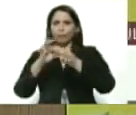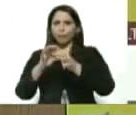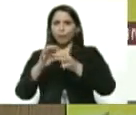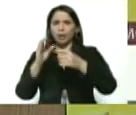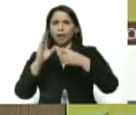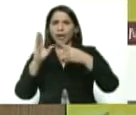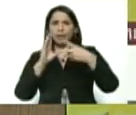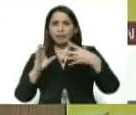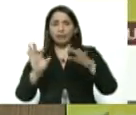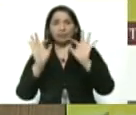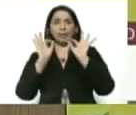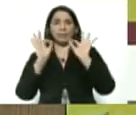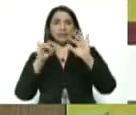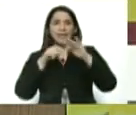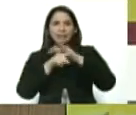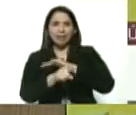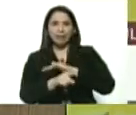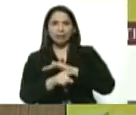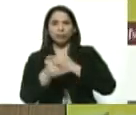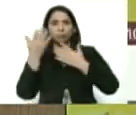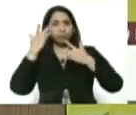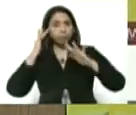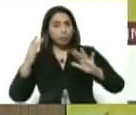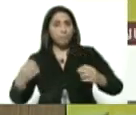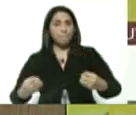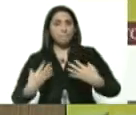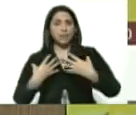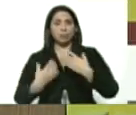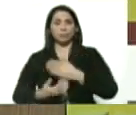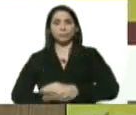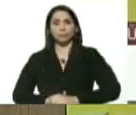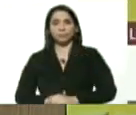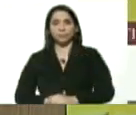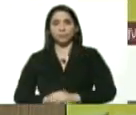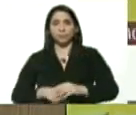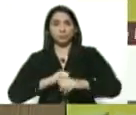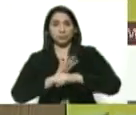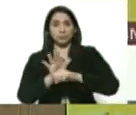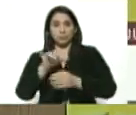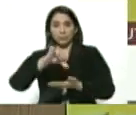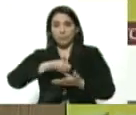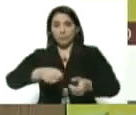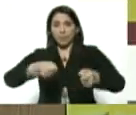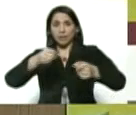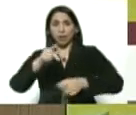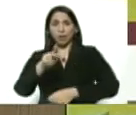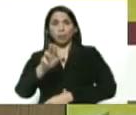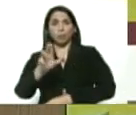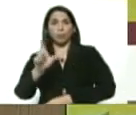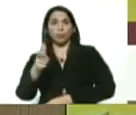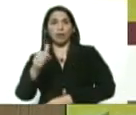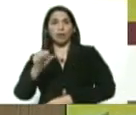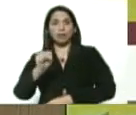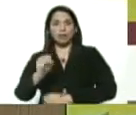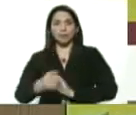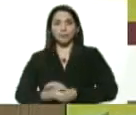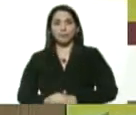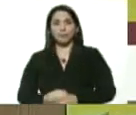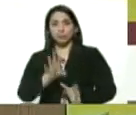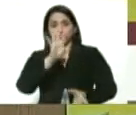características especiales que parece tener este virus del foco del mercado de las pulgas en